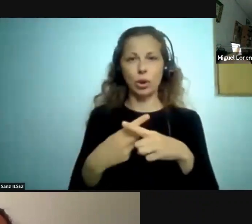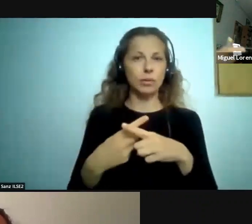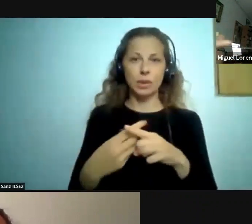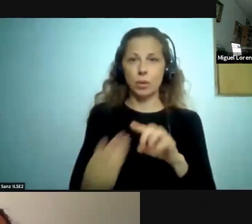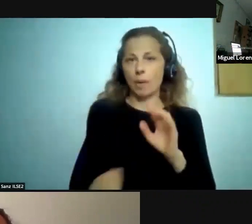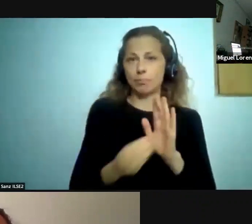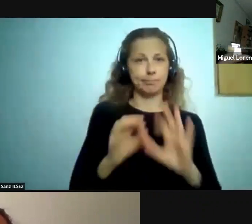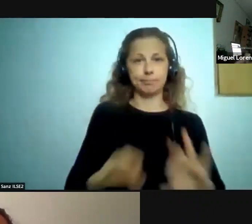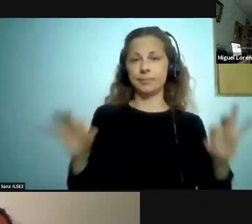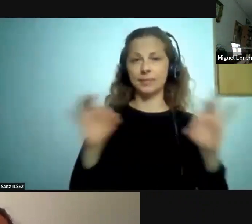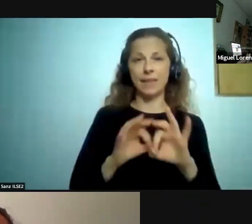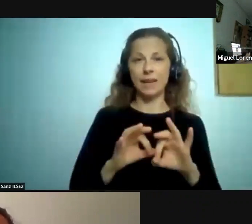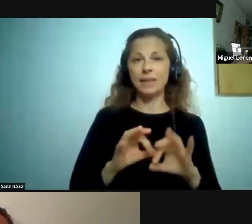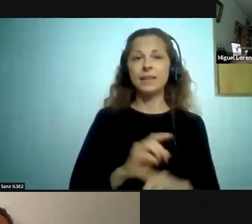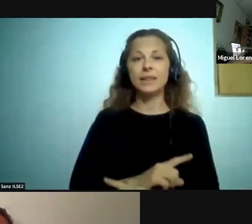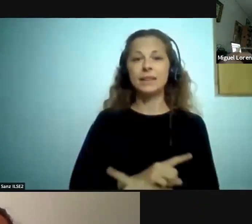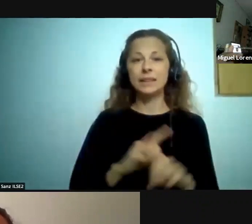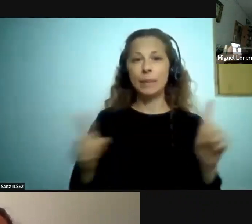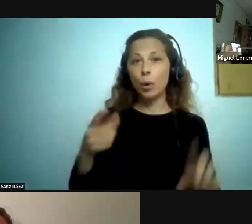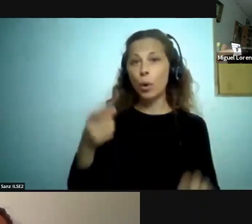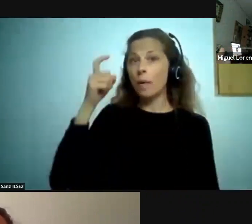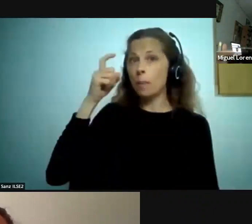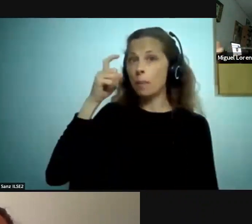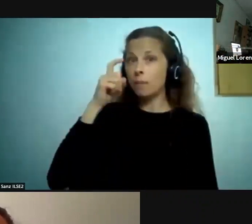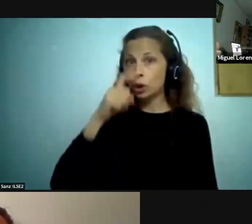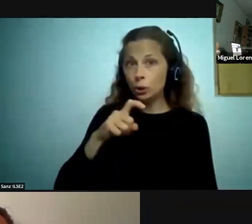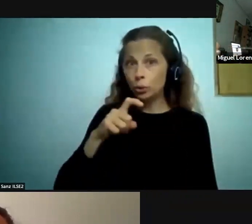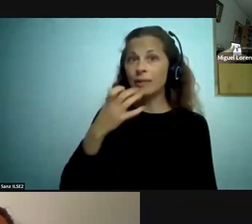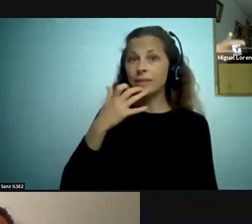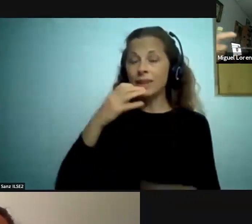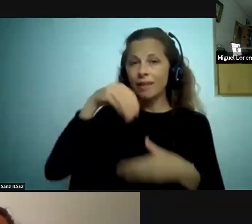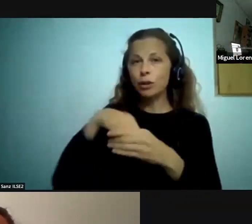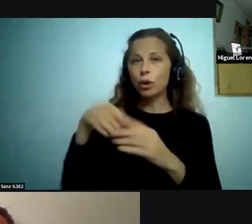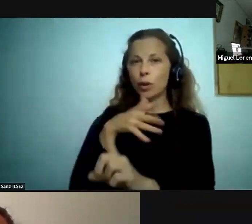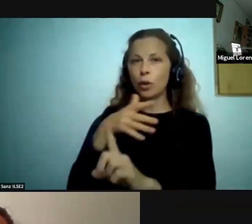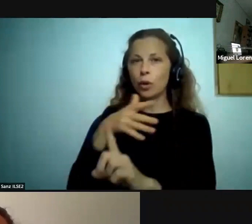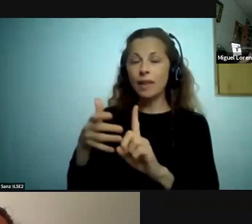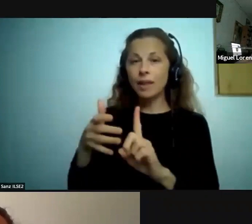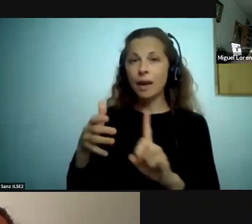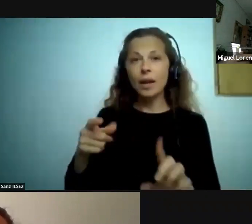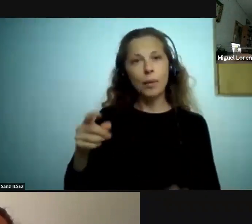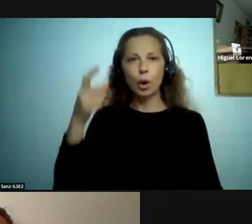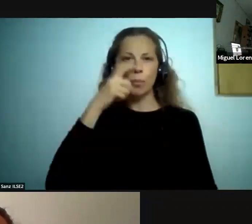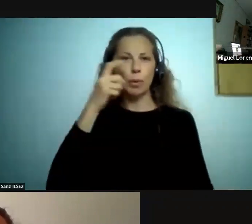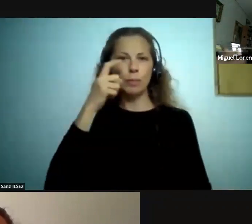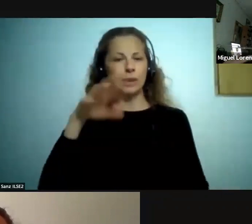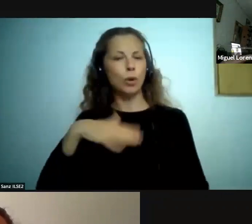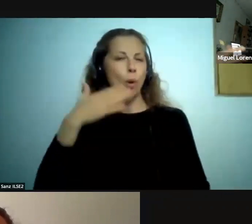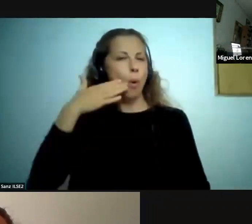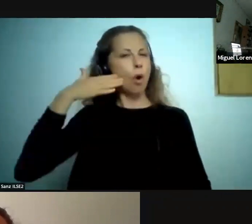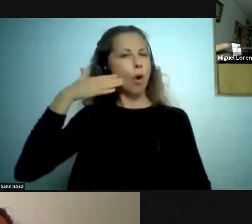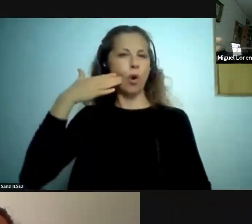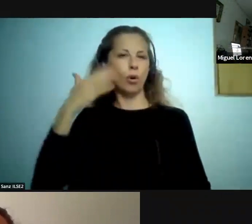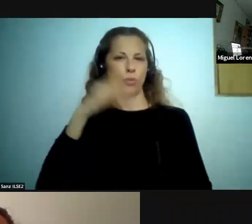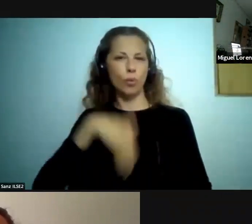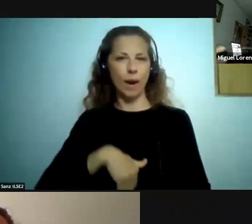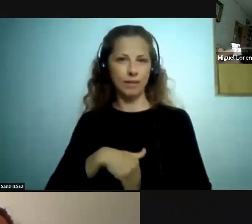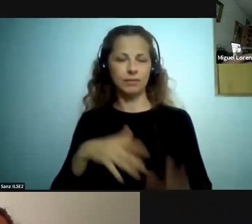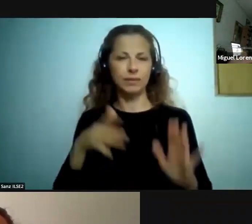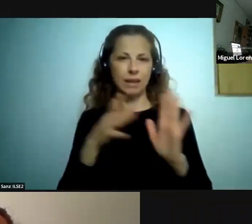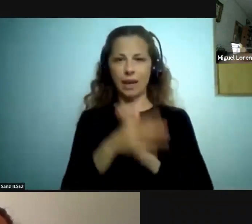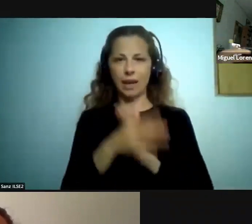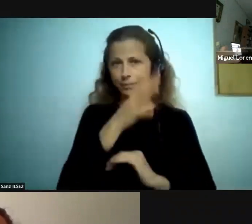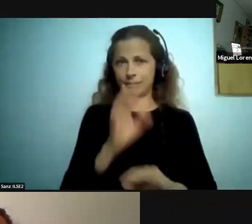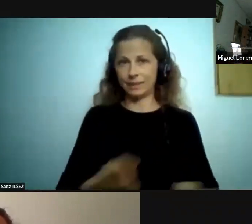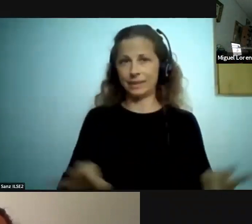la violación de una mujer que ejercía la prostitución porque se decía que las mujeres que ejercían la prostitución no tenían honor, no podían verse cuestionadas o